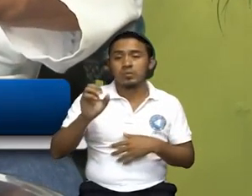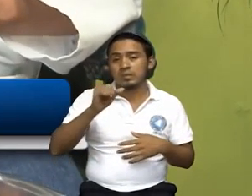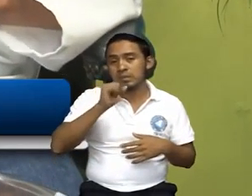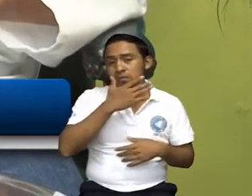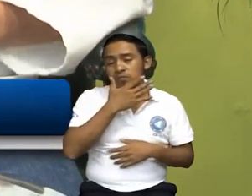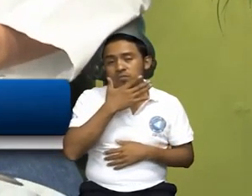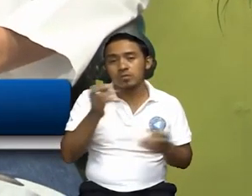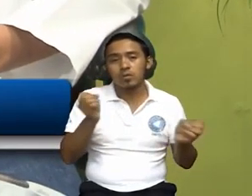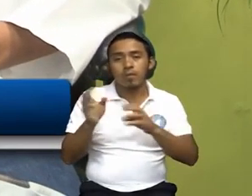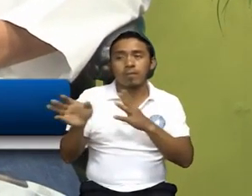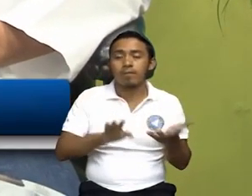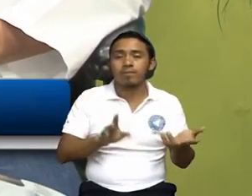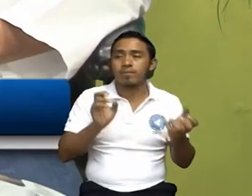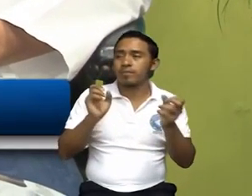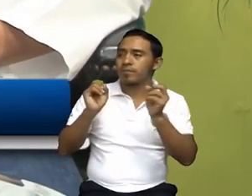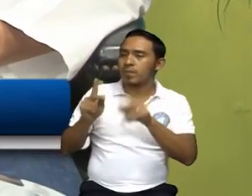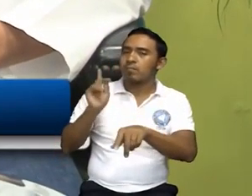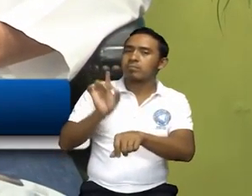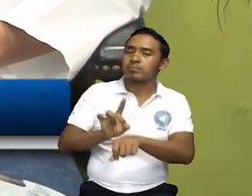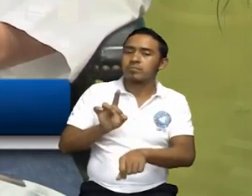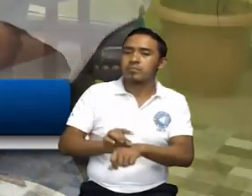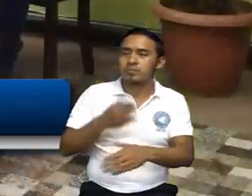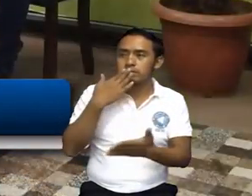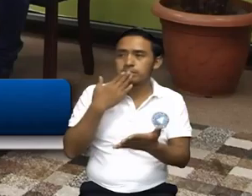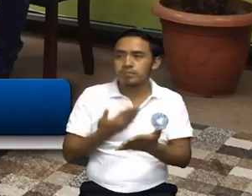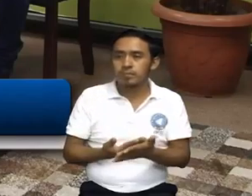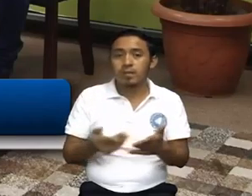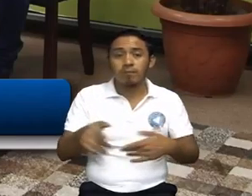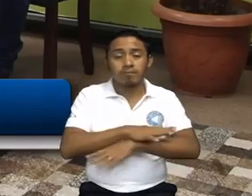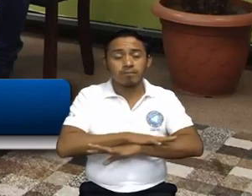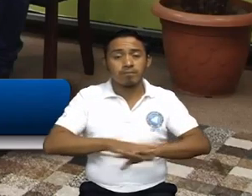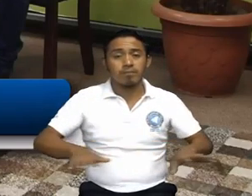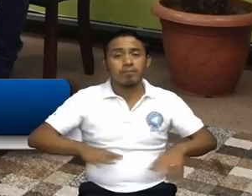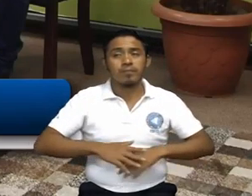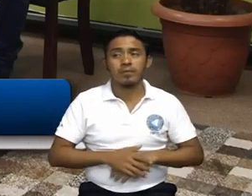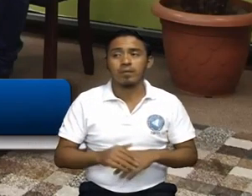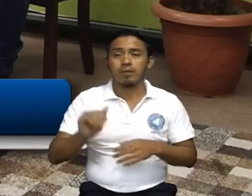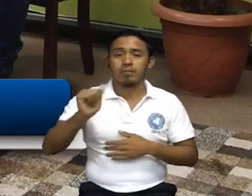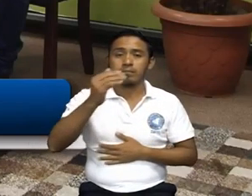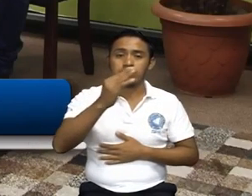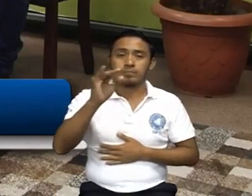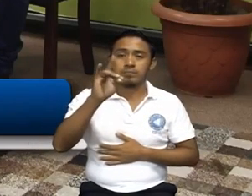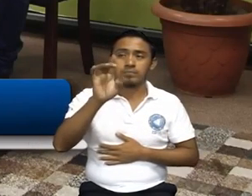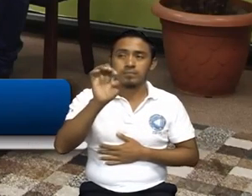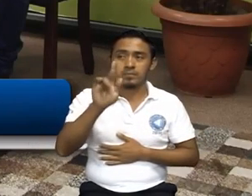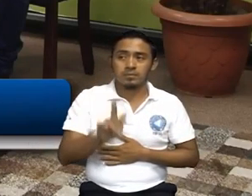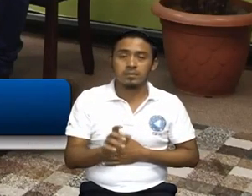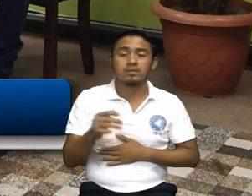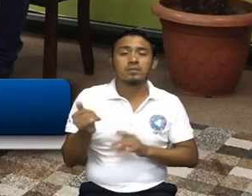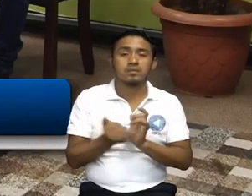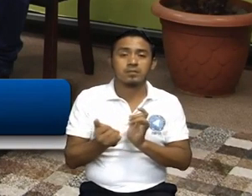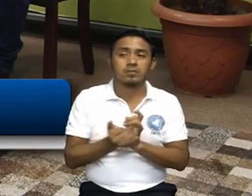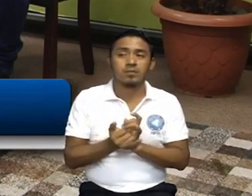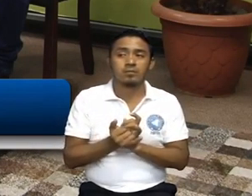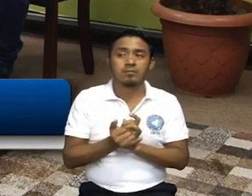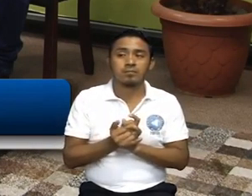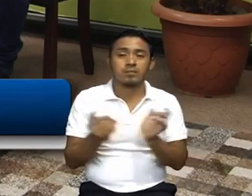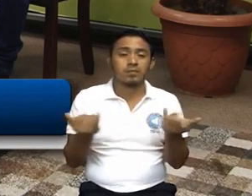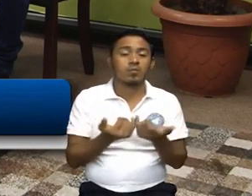¿verdad? Claro. Ok, doctor, le agradecemos. También, ya para cerrar, los accidentes en el campo también tienen que ver con